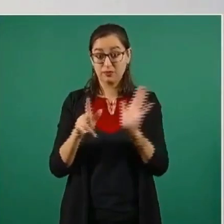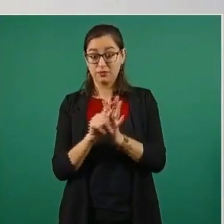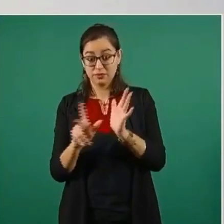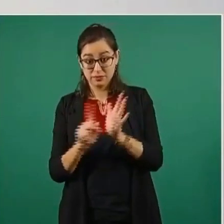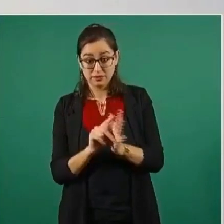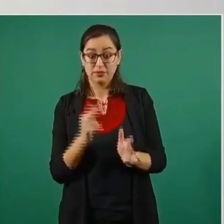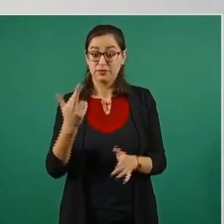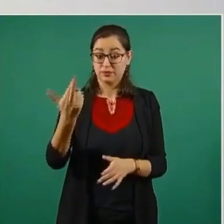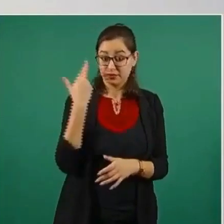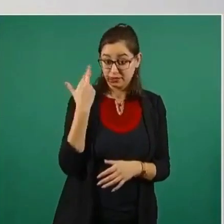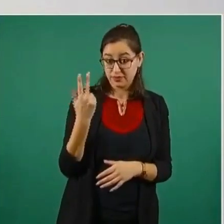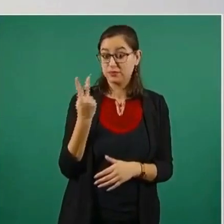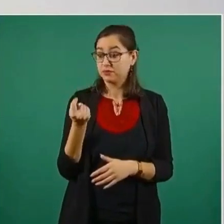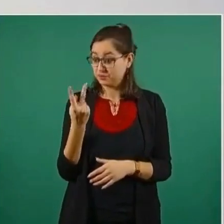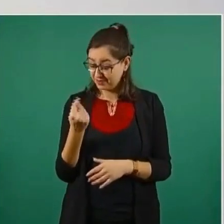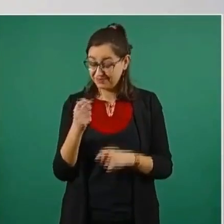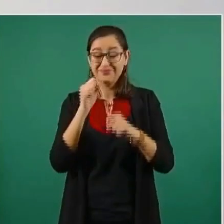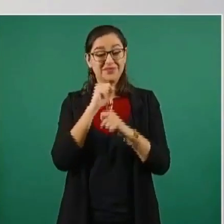los que